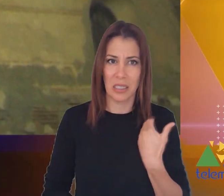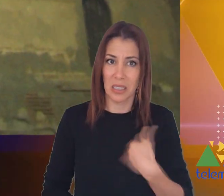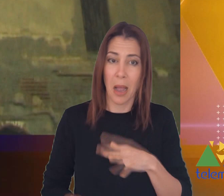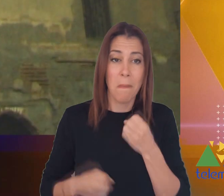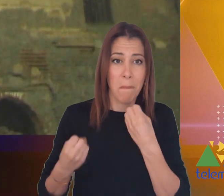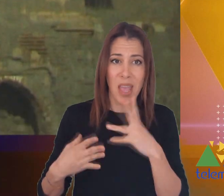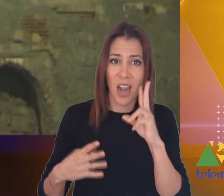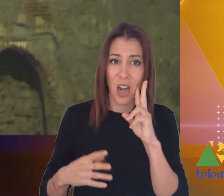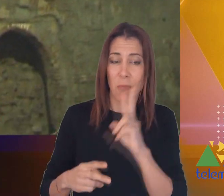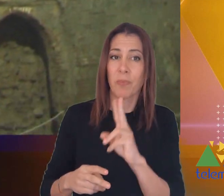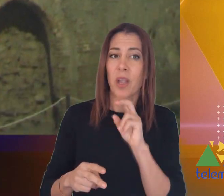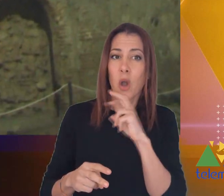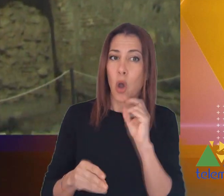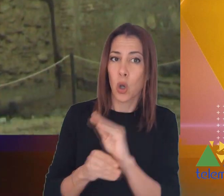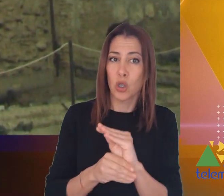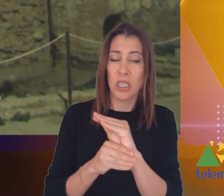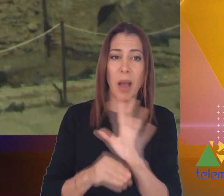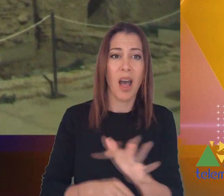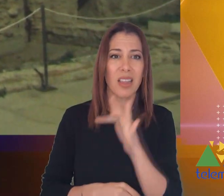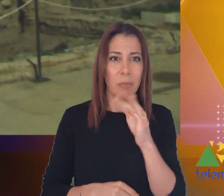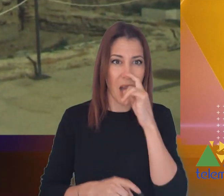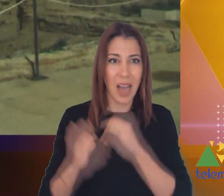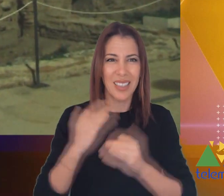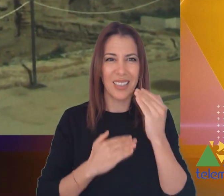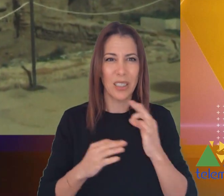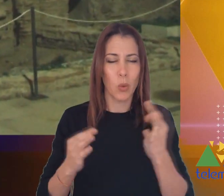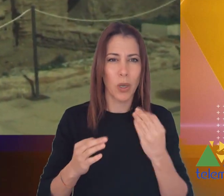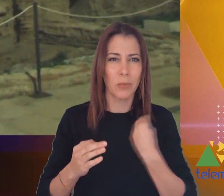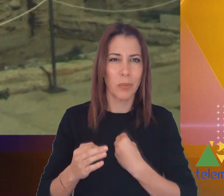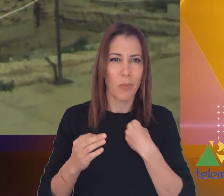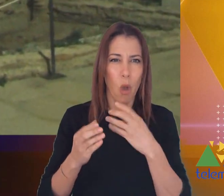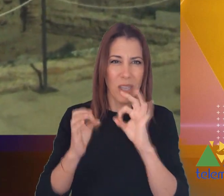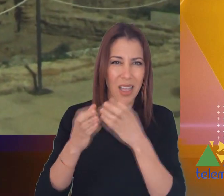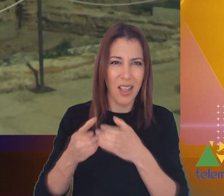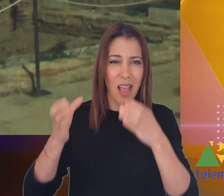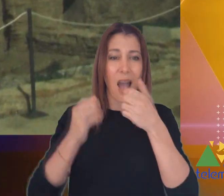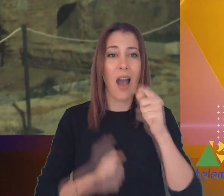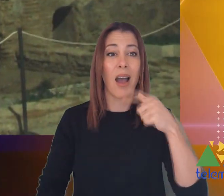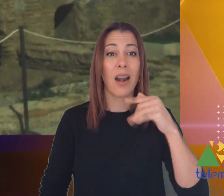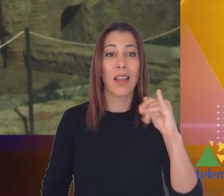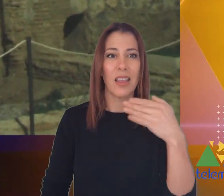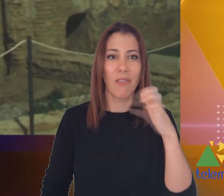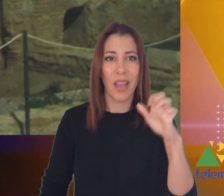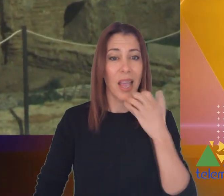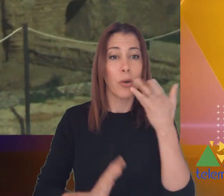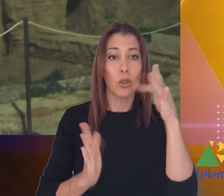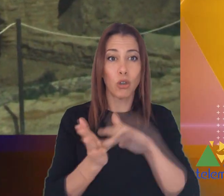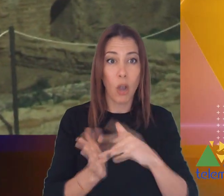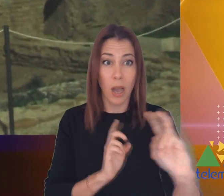bien conservada, incluso se conserva el antiguo aljibe que servía para el caso de